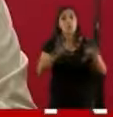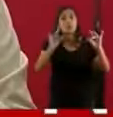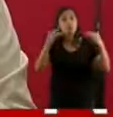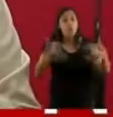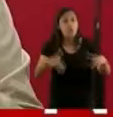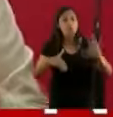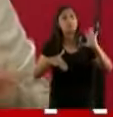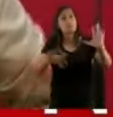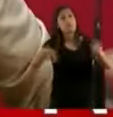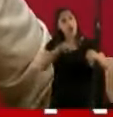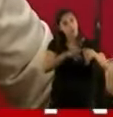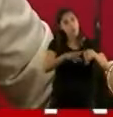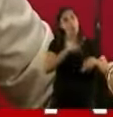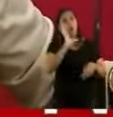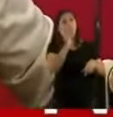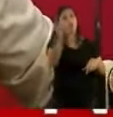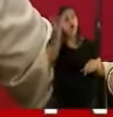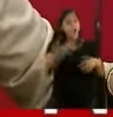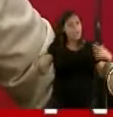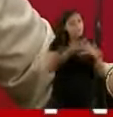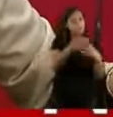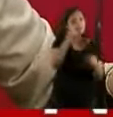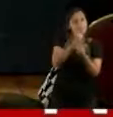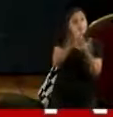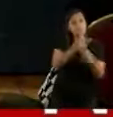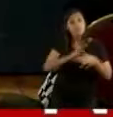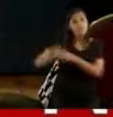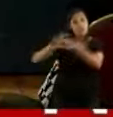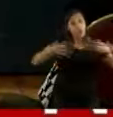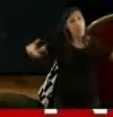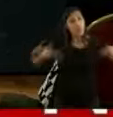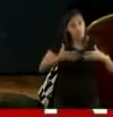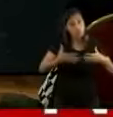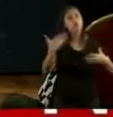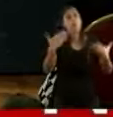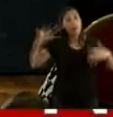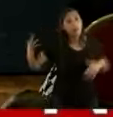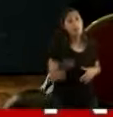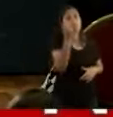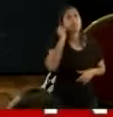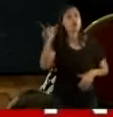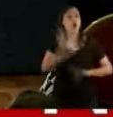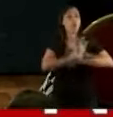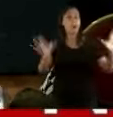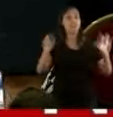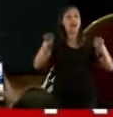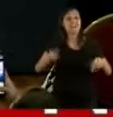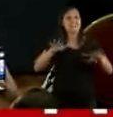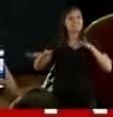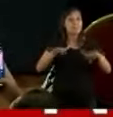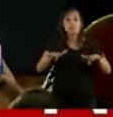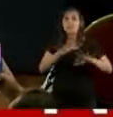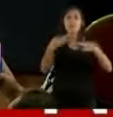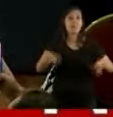pero es un momento en el que hay un compromiso de todos juntos, para lograr que esto sea